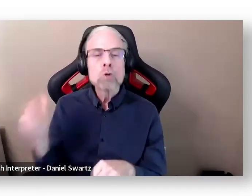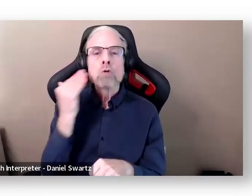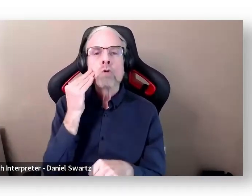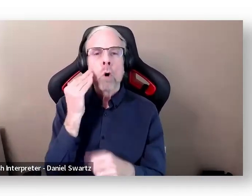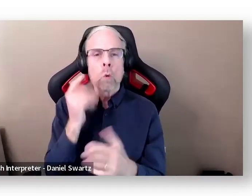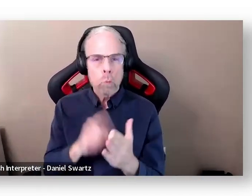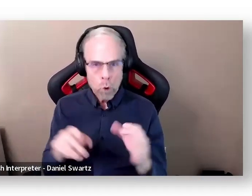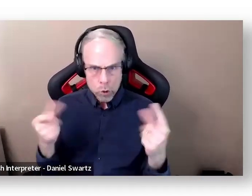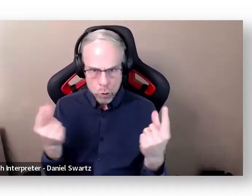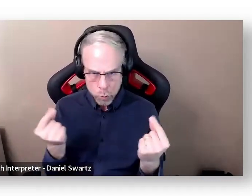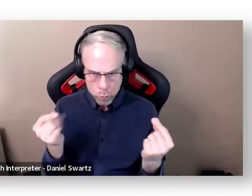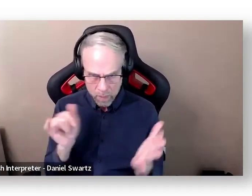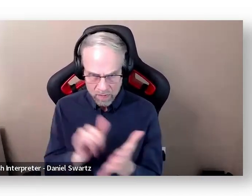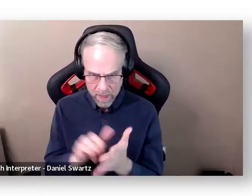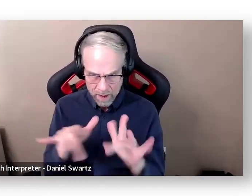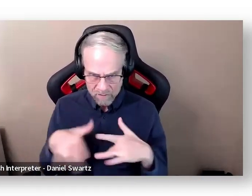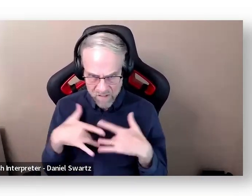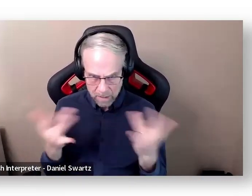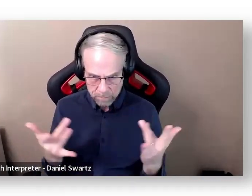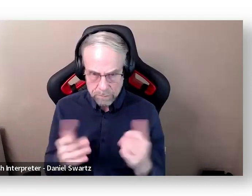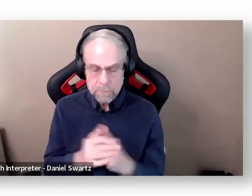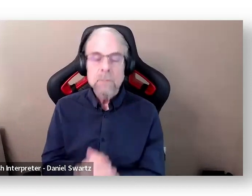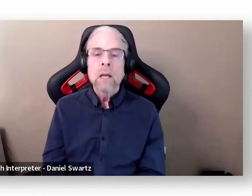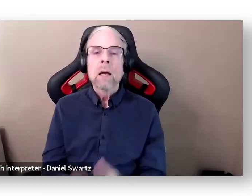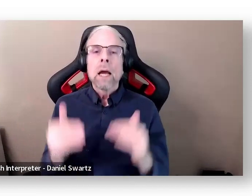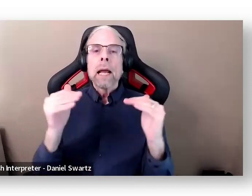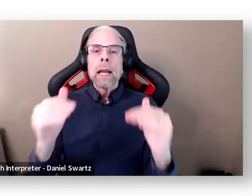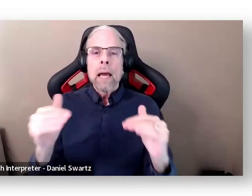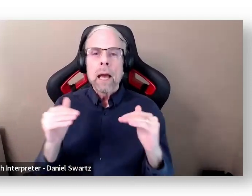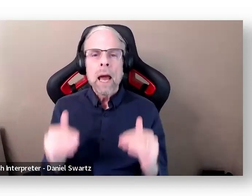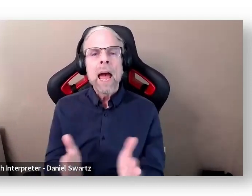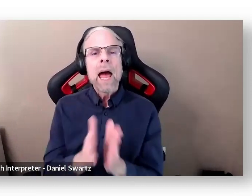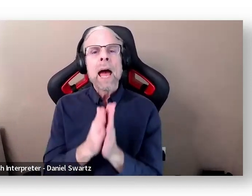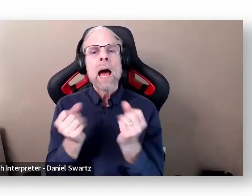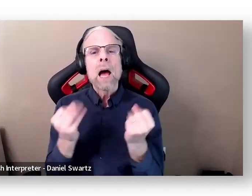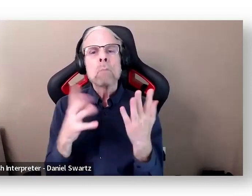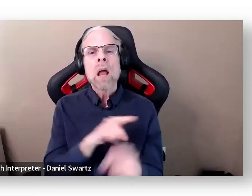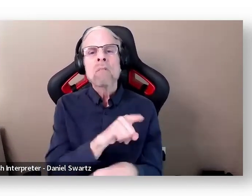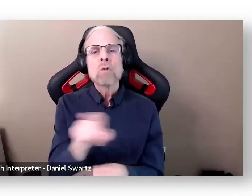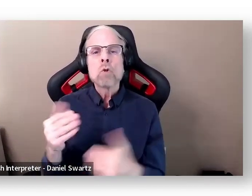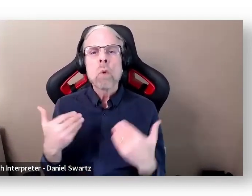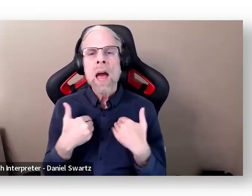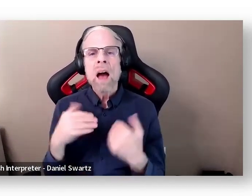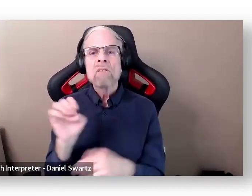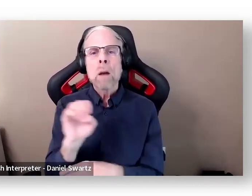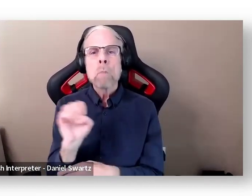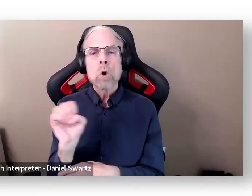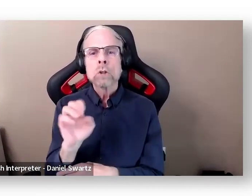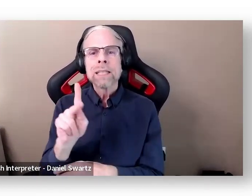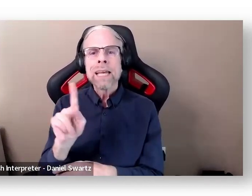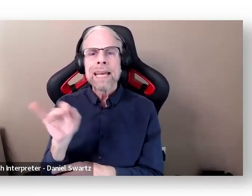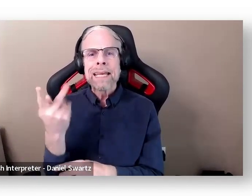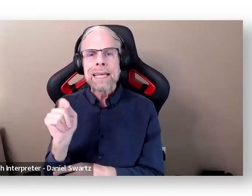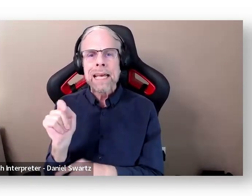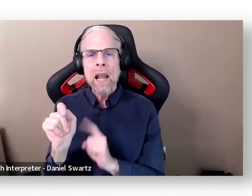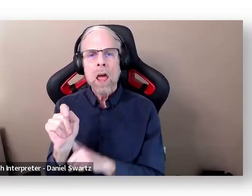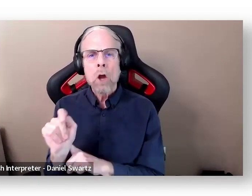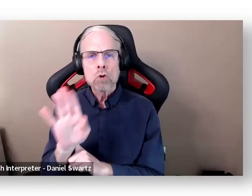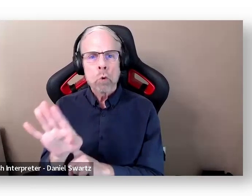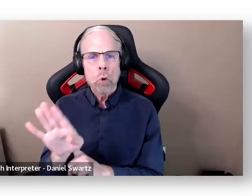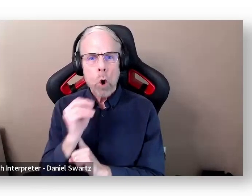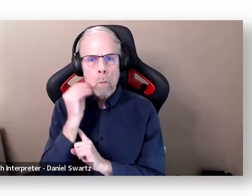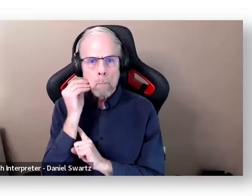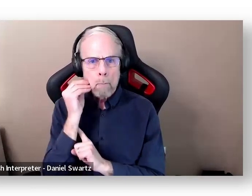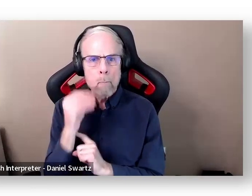van a saber qué hacer o qué esperar durante estos eventos. Ahora les voy a preguntar, ¿quién tiene